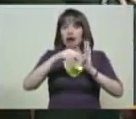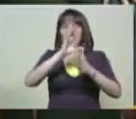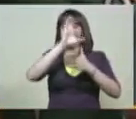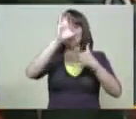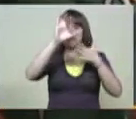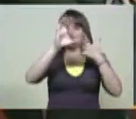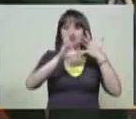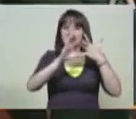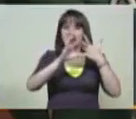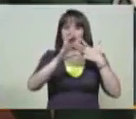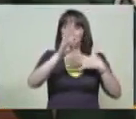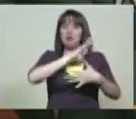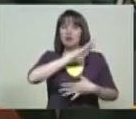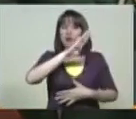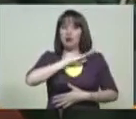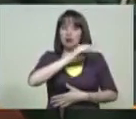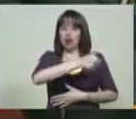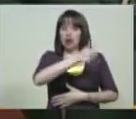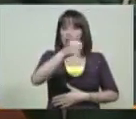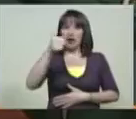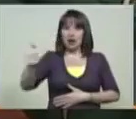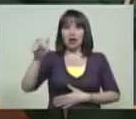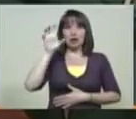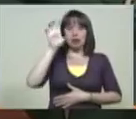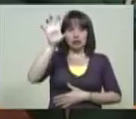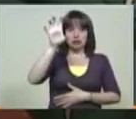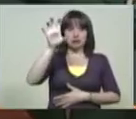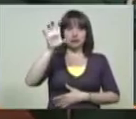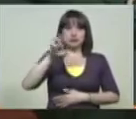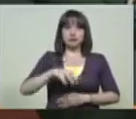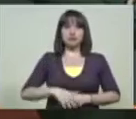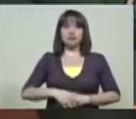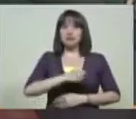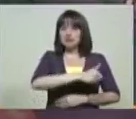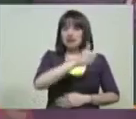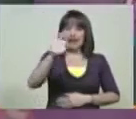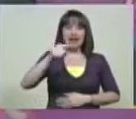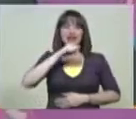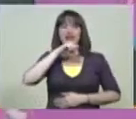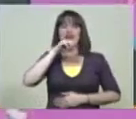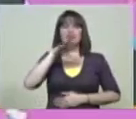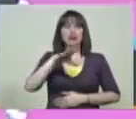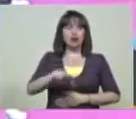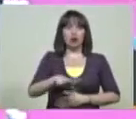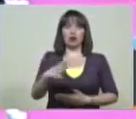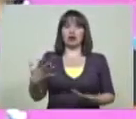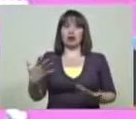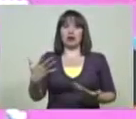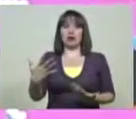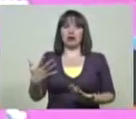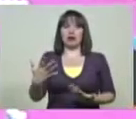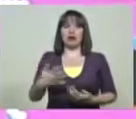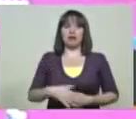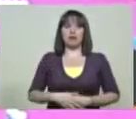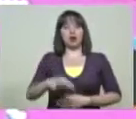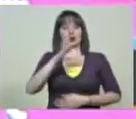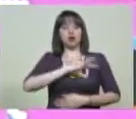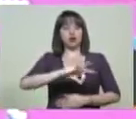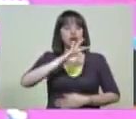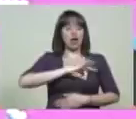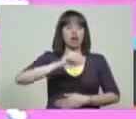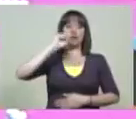particulares de cada país de cada historia patria socialismo